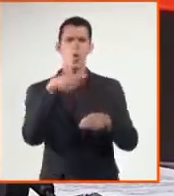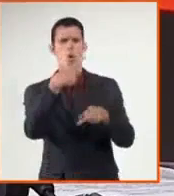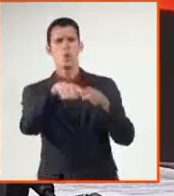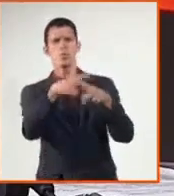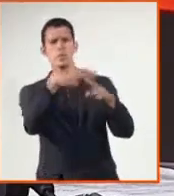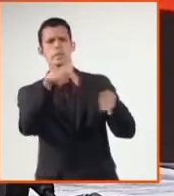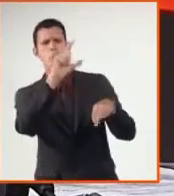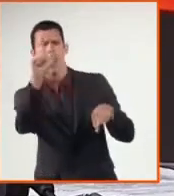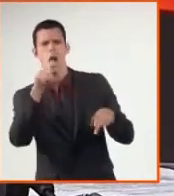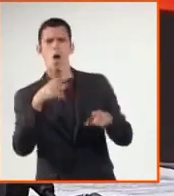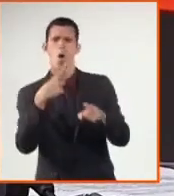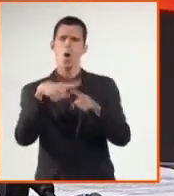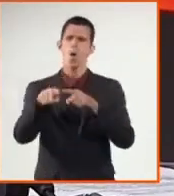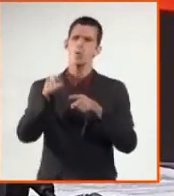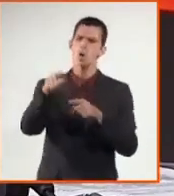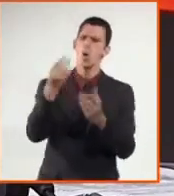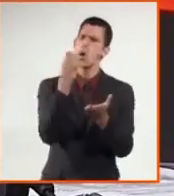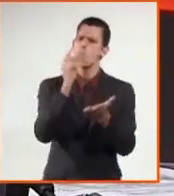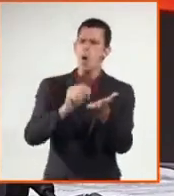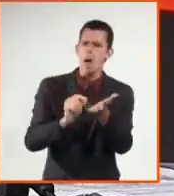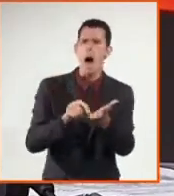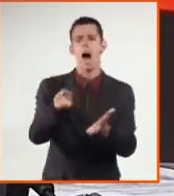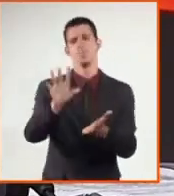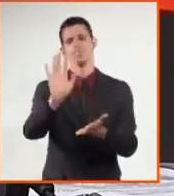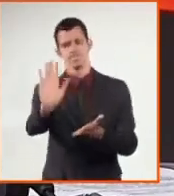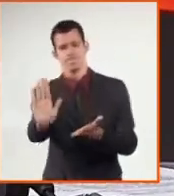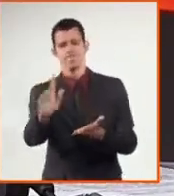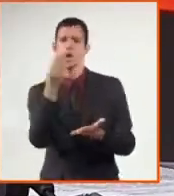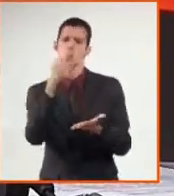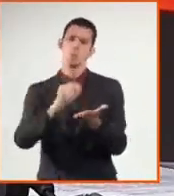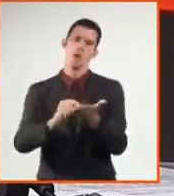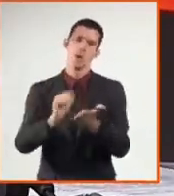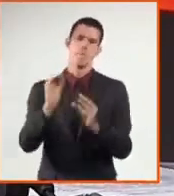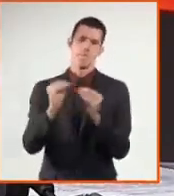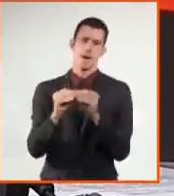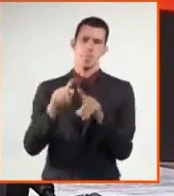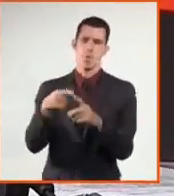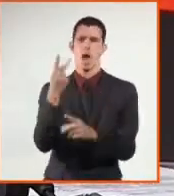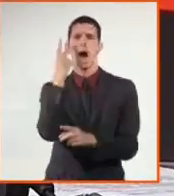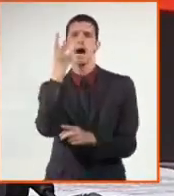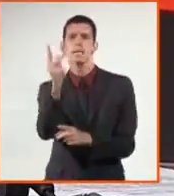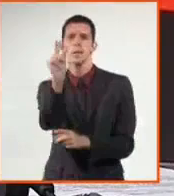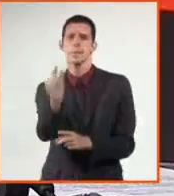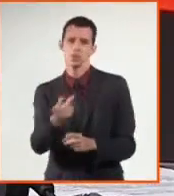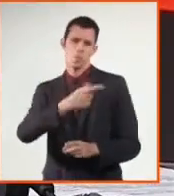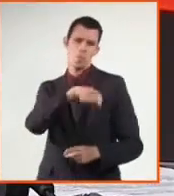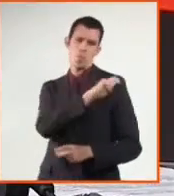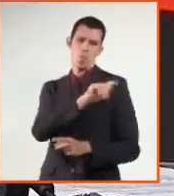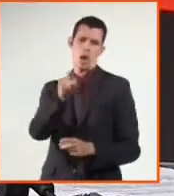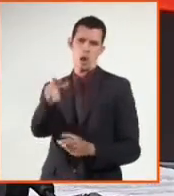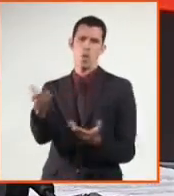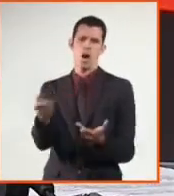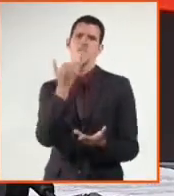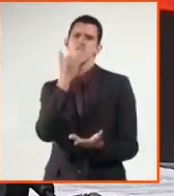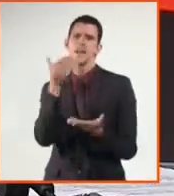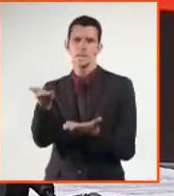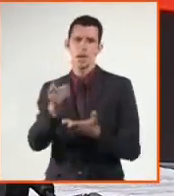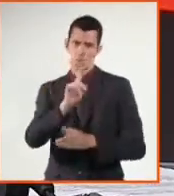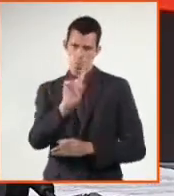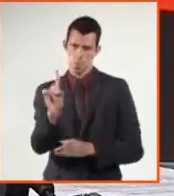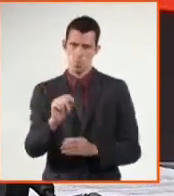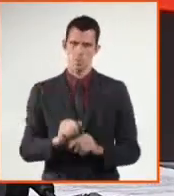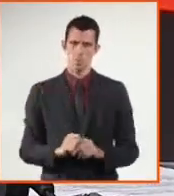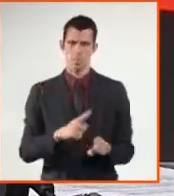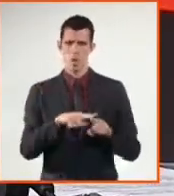medidas estas son algunas de las cosas que como parte de los sistemas de trabajo hemos hemos hecho y estaremos haciendo y hay que